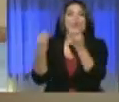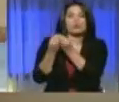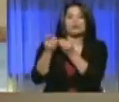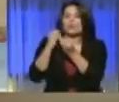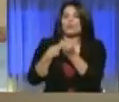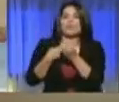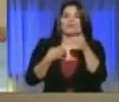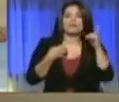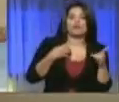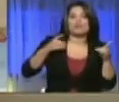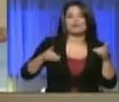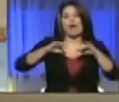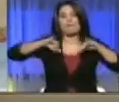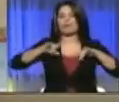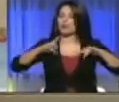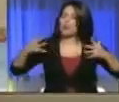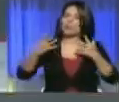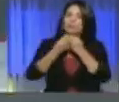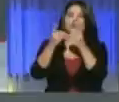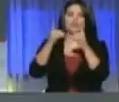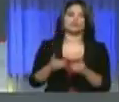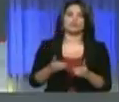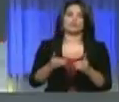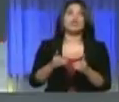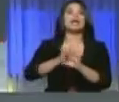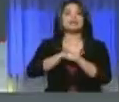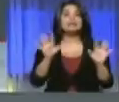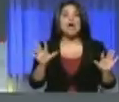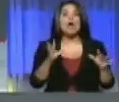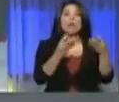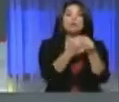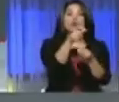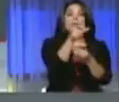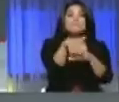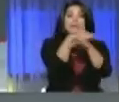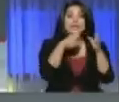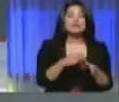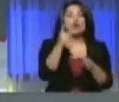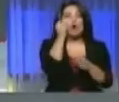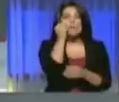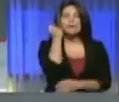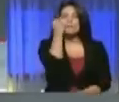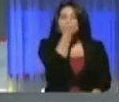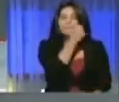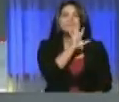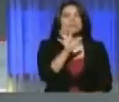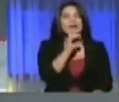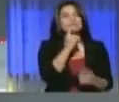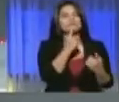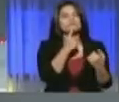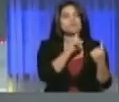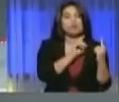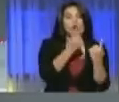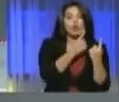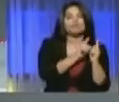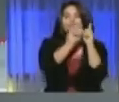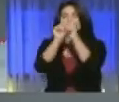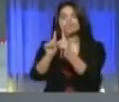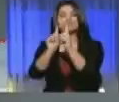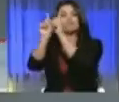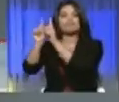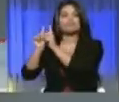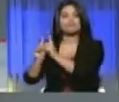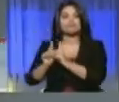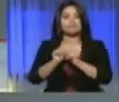presidente, que además de esta gira que estamos haciendo con el ministro del Pino, hemos también recibido llamadas telefónicas de otros países que,